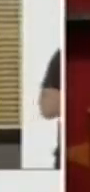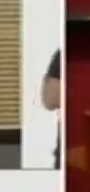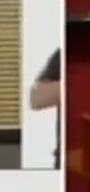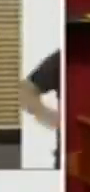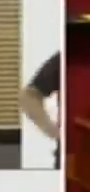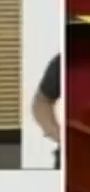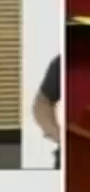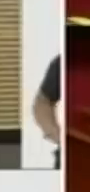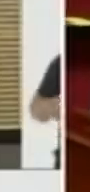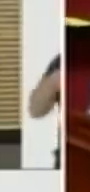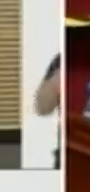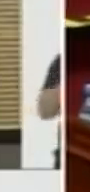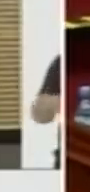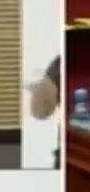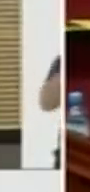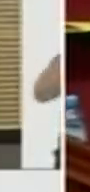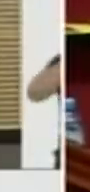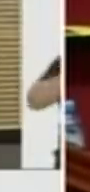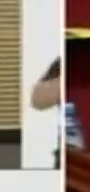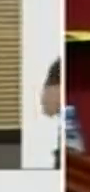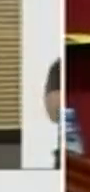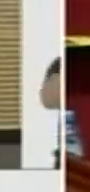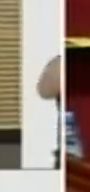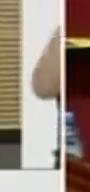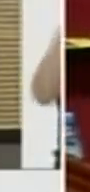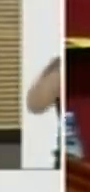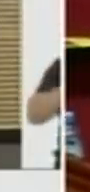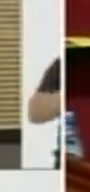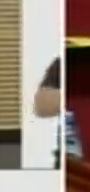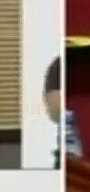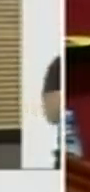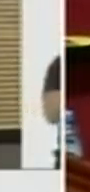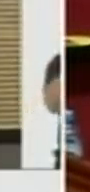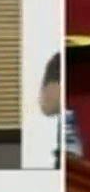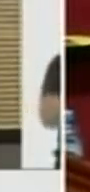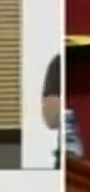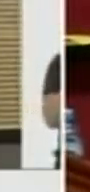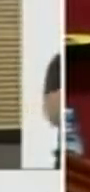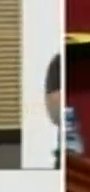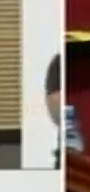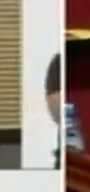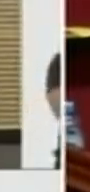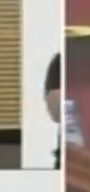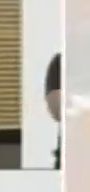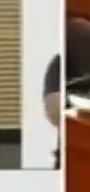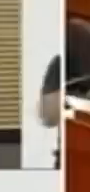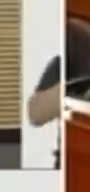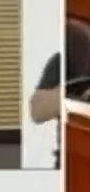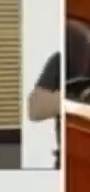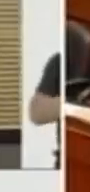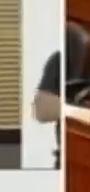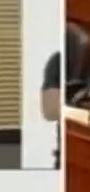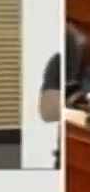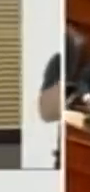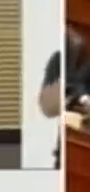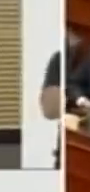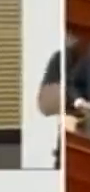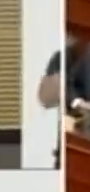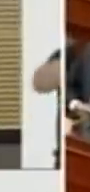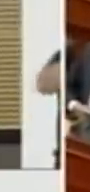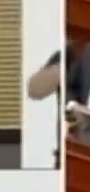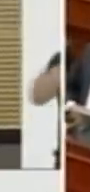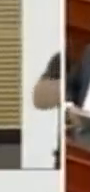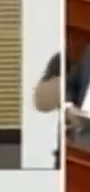y por tanto precisó que estaría facultado disolver el poder legislativo recordemos que es una facultad que le otorga la